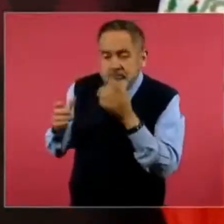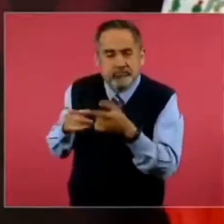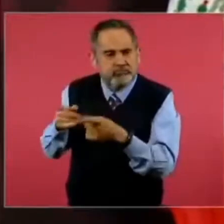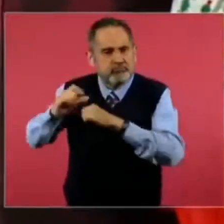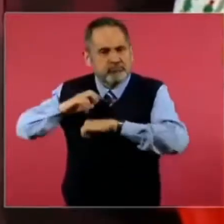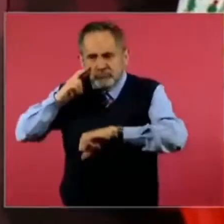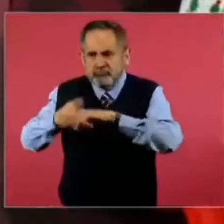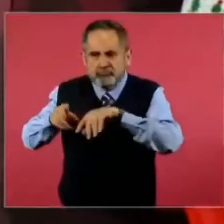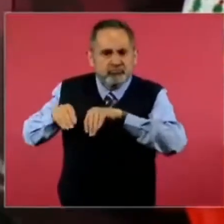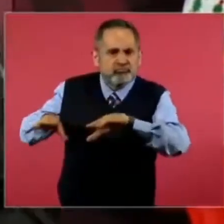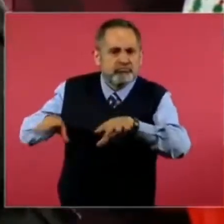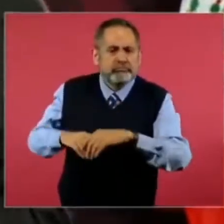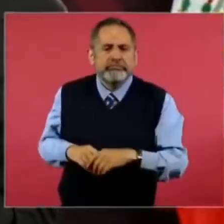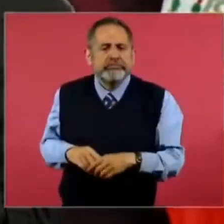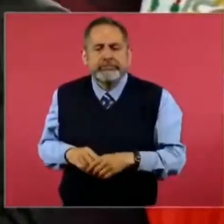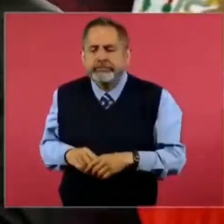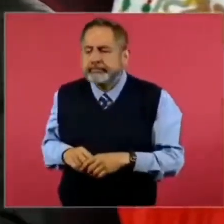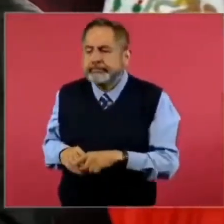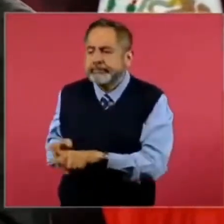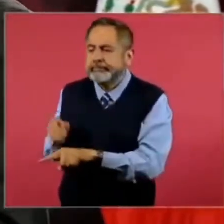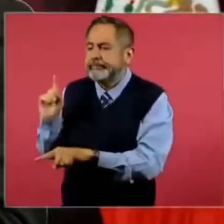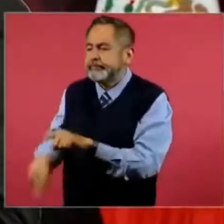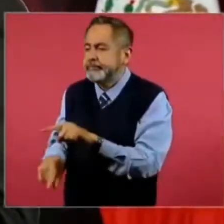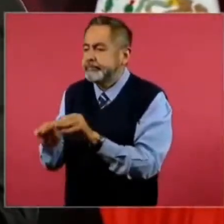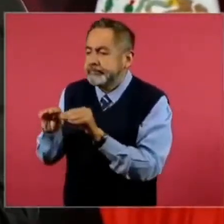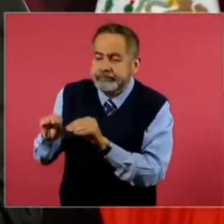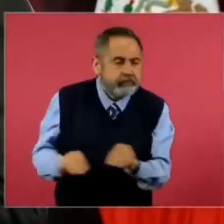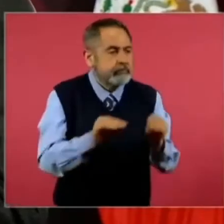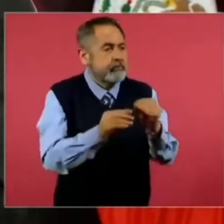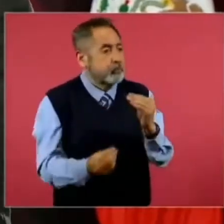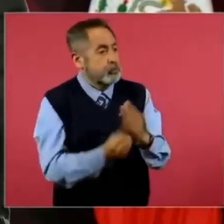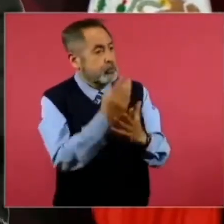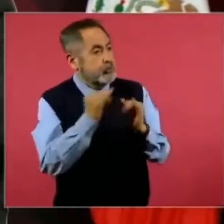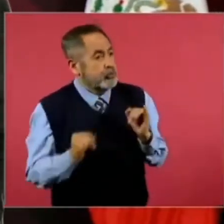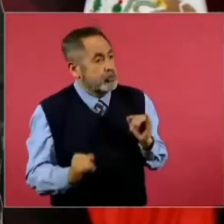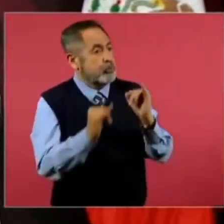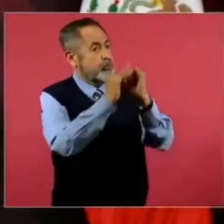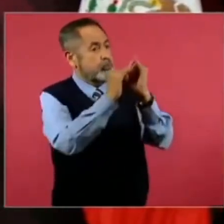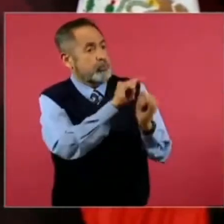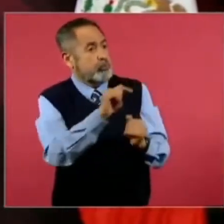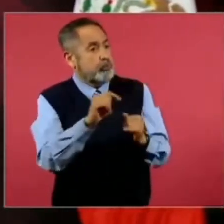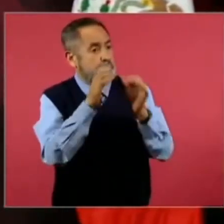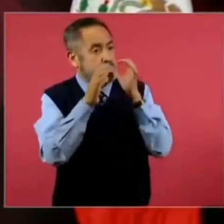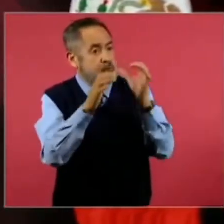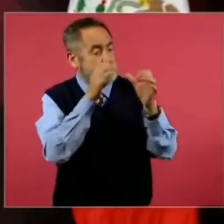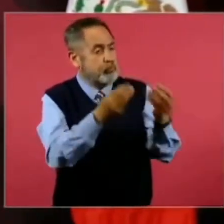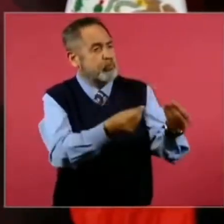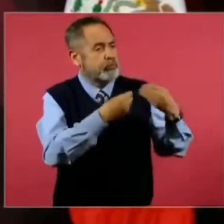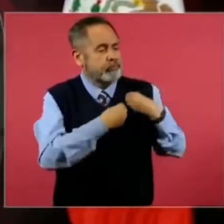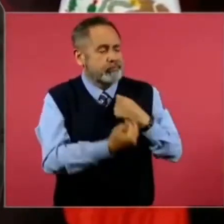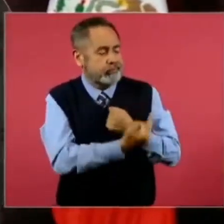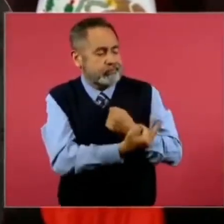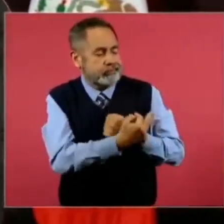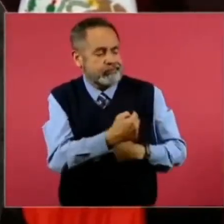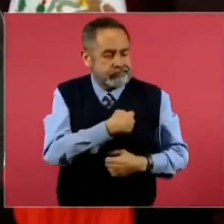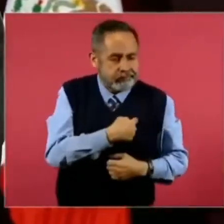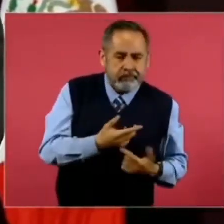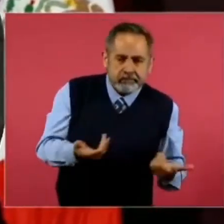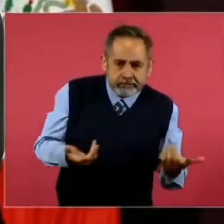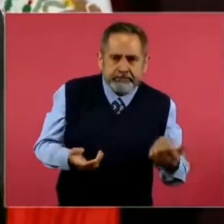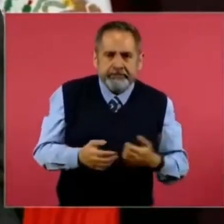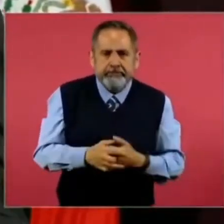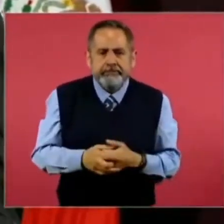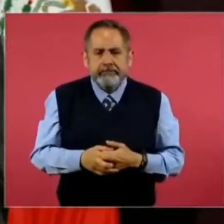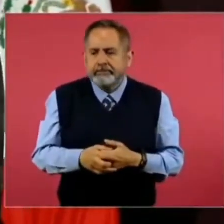se encargaba de los permisos para la radio, para la televisión.